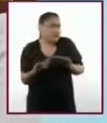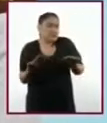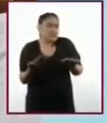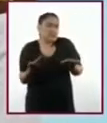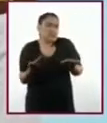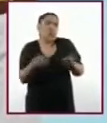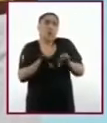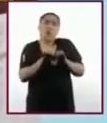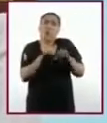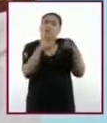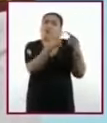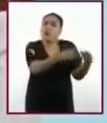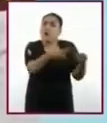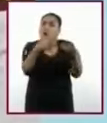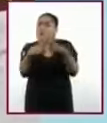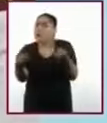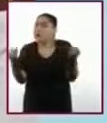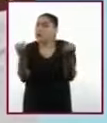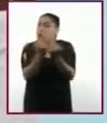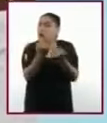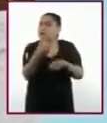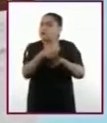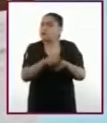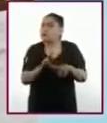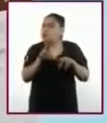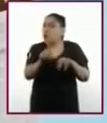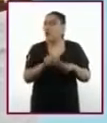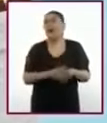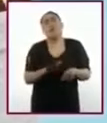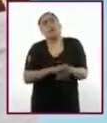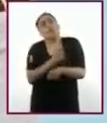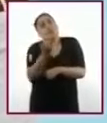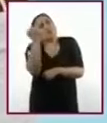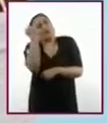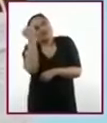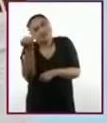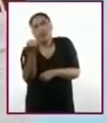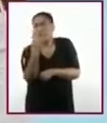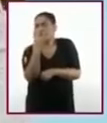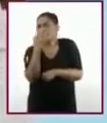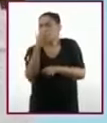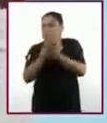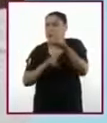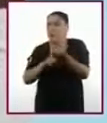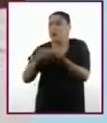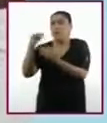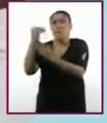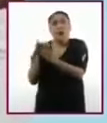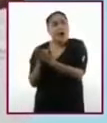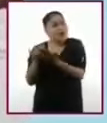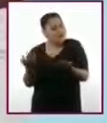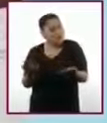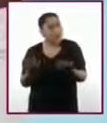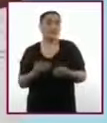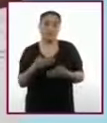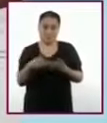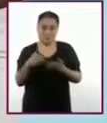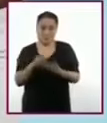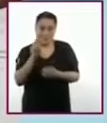en las cantidades? ¿Cuáles serían algunas razones por las que hay menor número de zorros? ¿Se dieron cuenta de